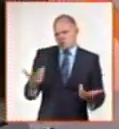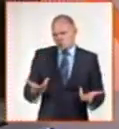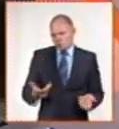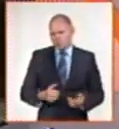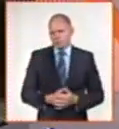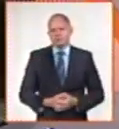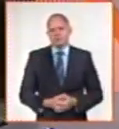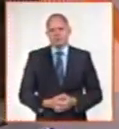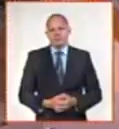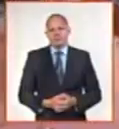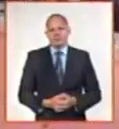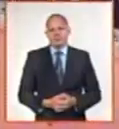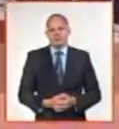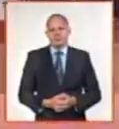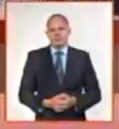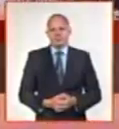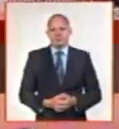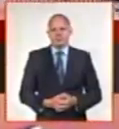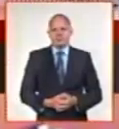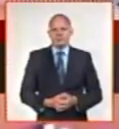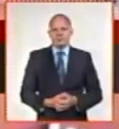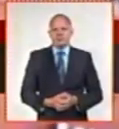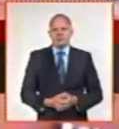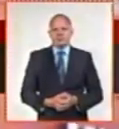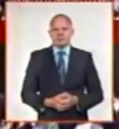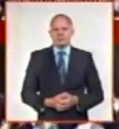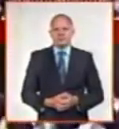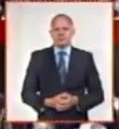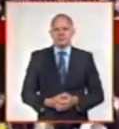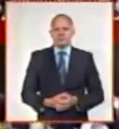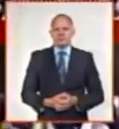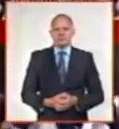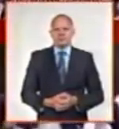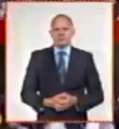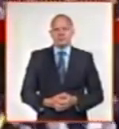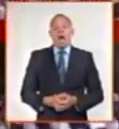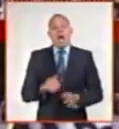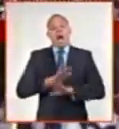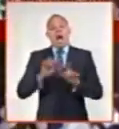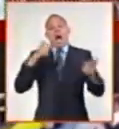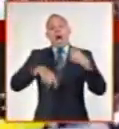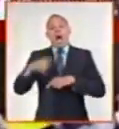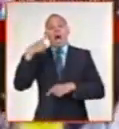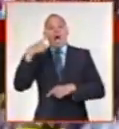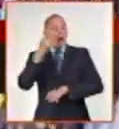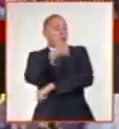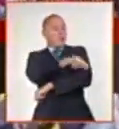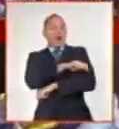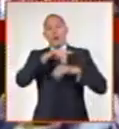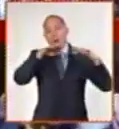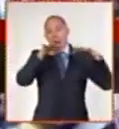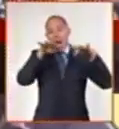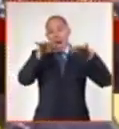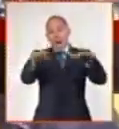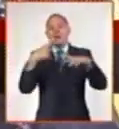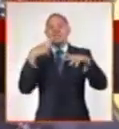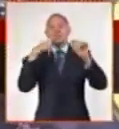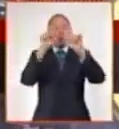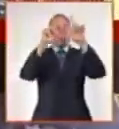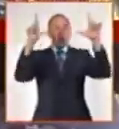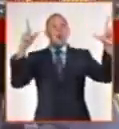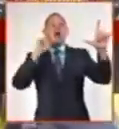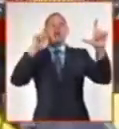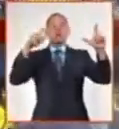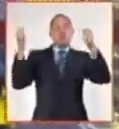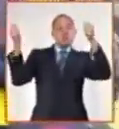manifestantes. Bajo las consignas "A Cristina la defiende el pueblo", miles de manifestantes en Argentina y